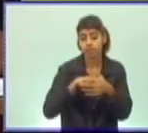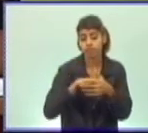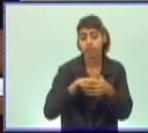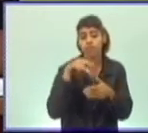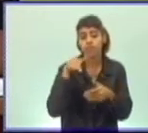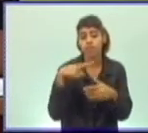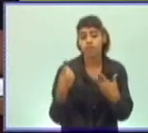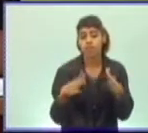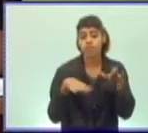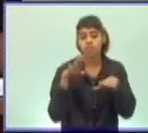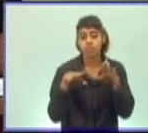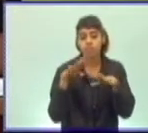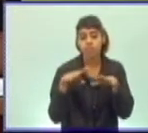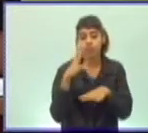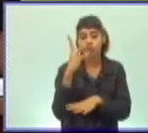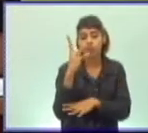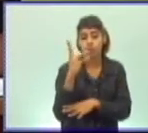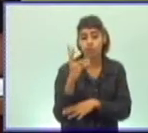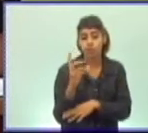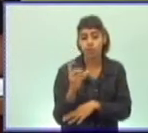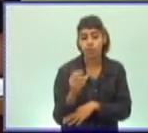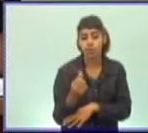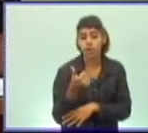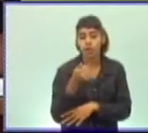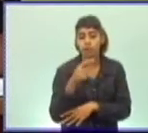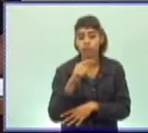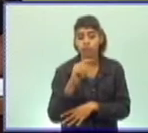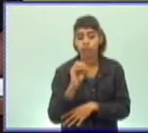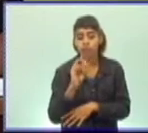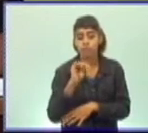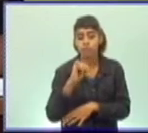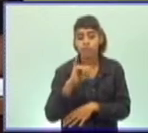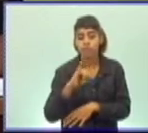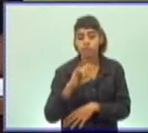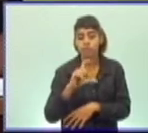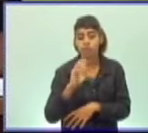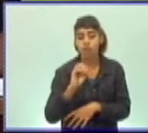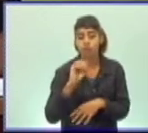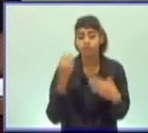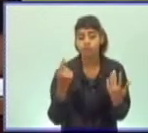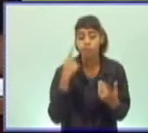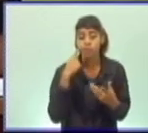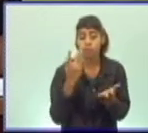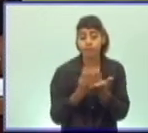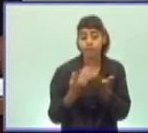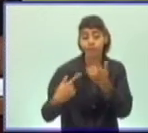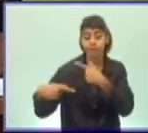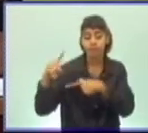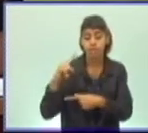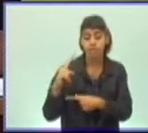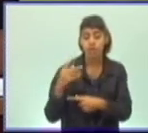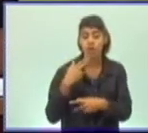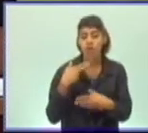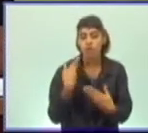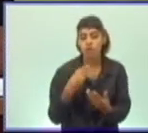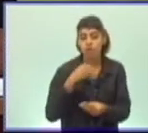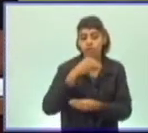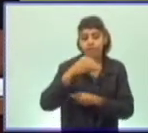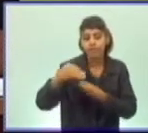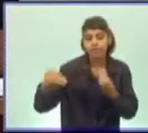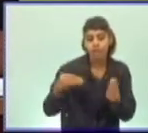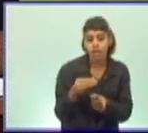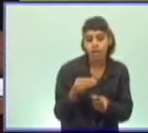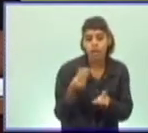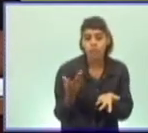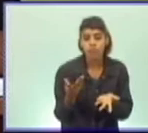de sus números atómicos. Y habíamos visto en el encuentro anterior cómo variaban las propiedades en un grupo o en un periodo